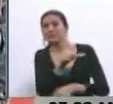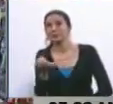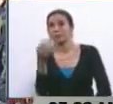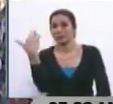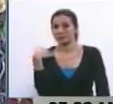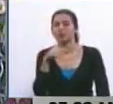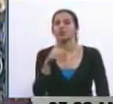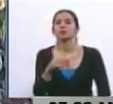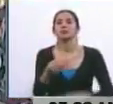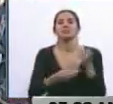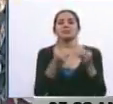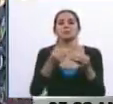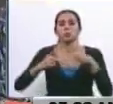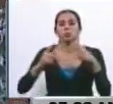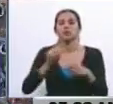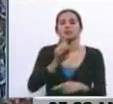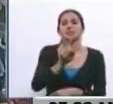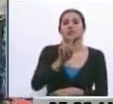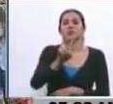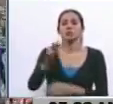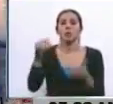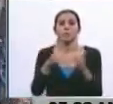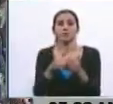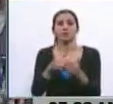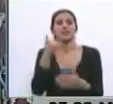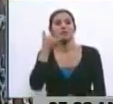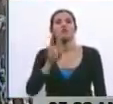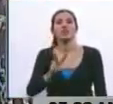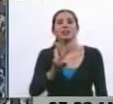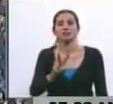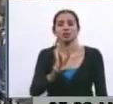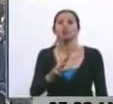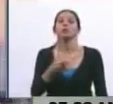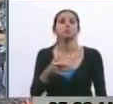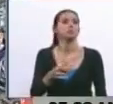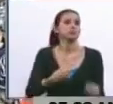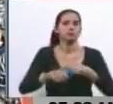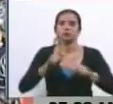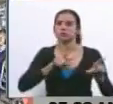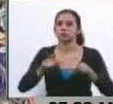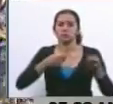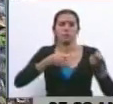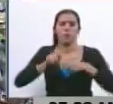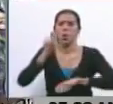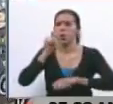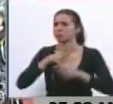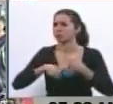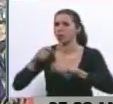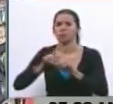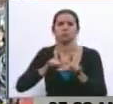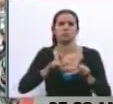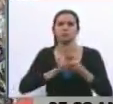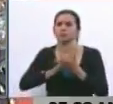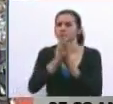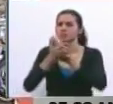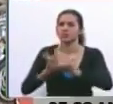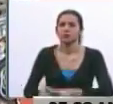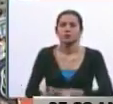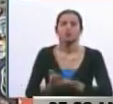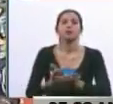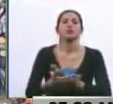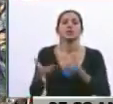salieron 122.000 Vergatarios y ya se vendieron. Es un teléfono con la tecnología